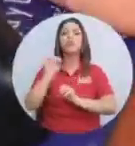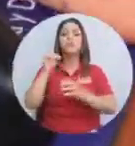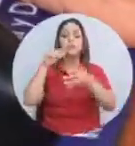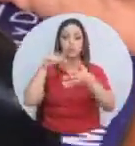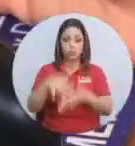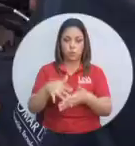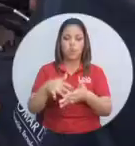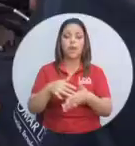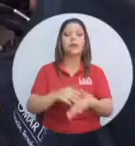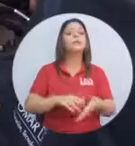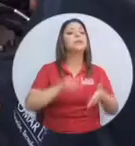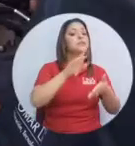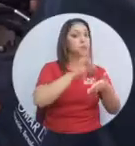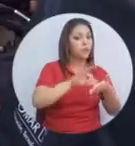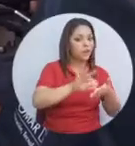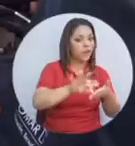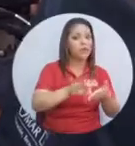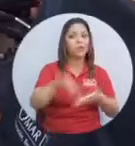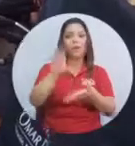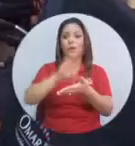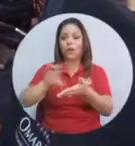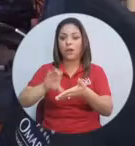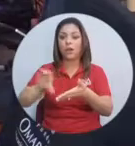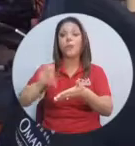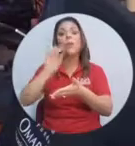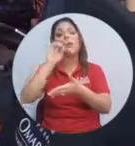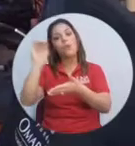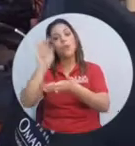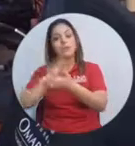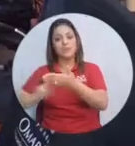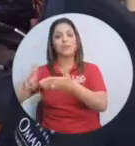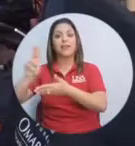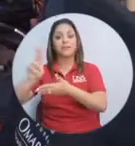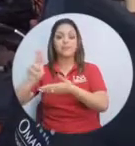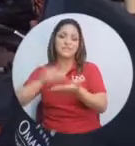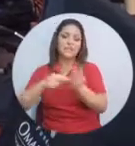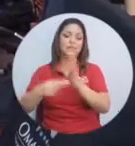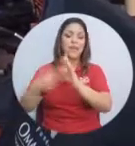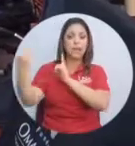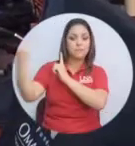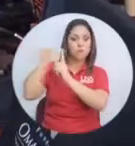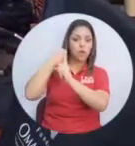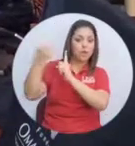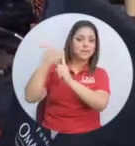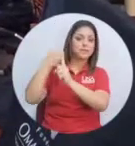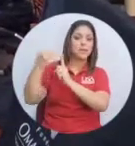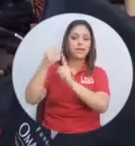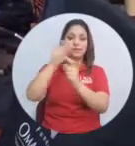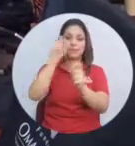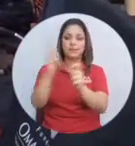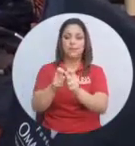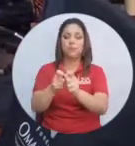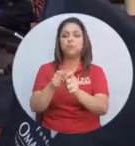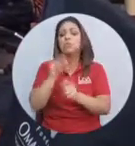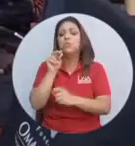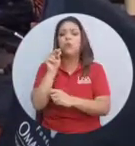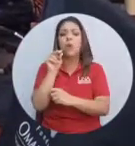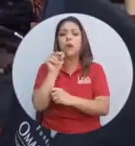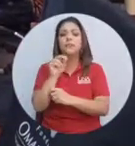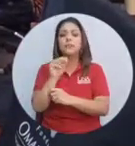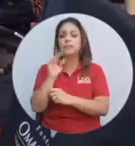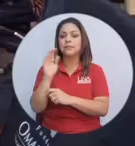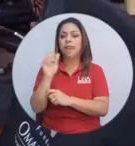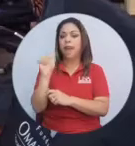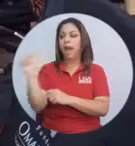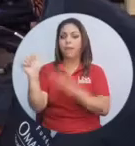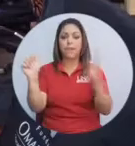si es escuela, colegio o ahora en la universidad. Estamos hablando de una violencia específica, que no es puntual, no fue que usted y yo tuvimos